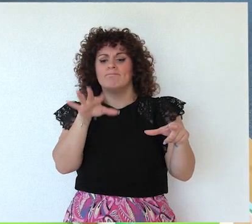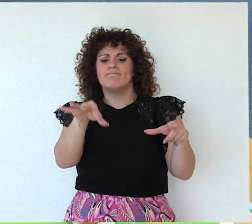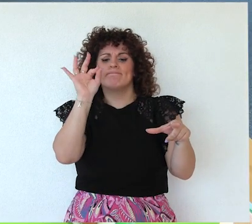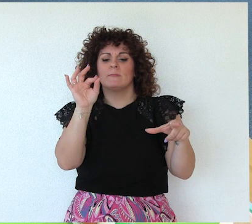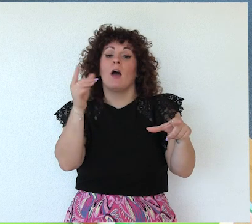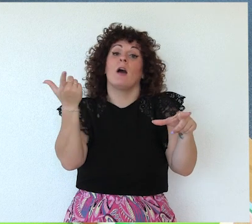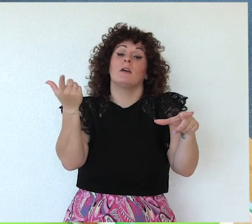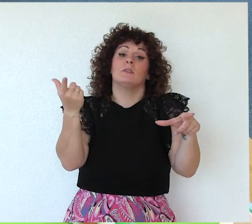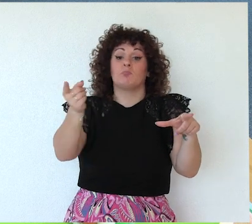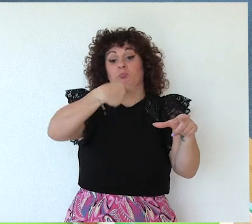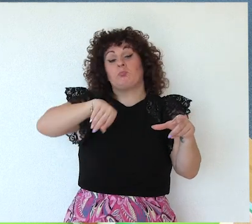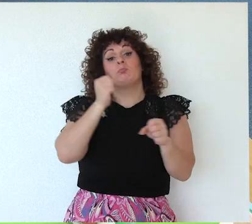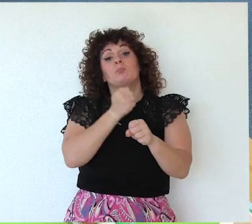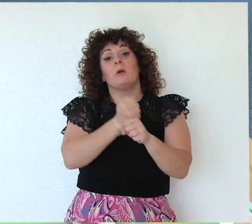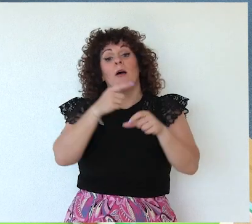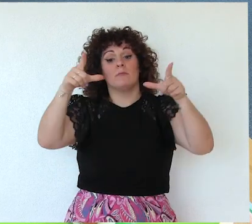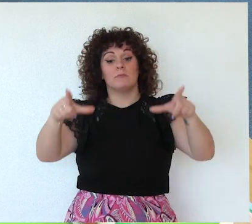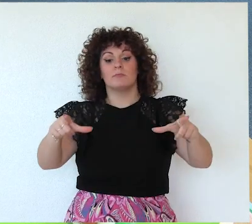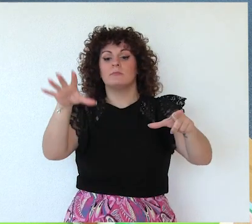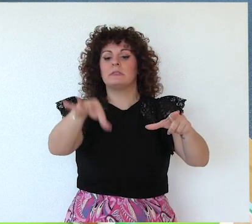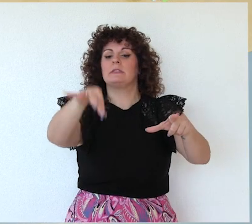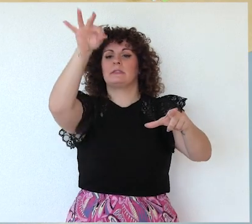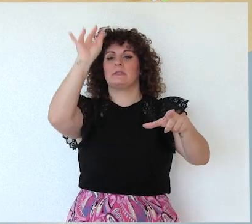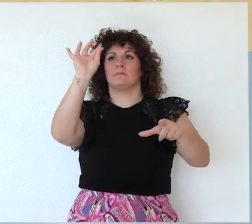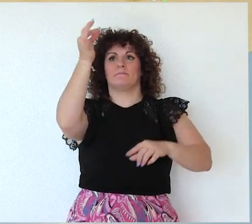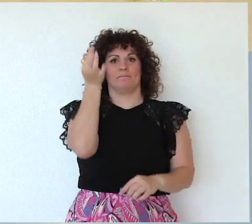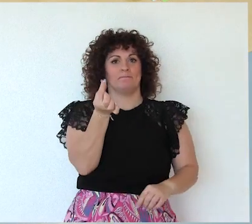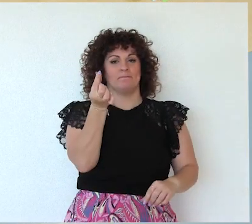Y seleccionaremos aquel trozo con el que vamos a trabajar.